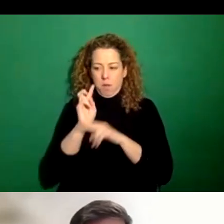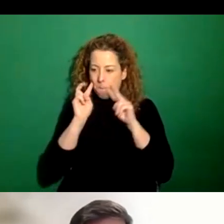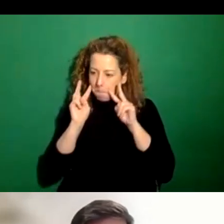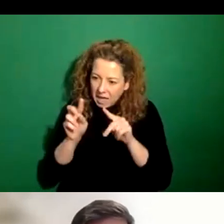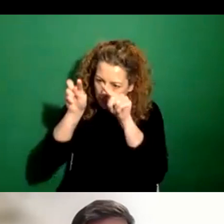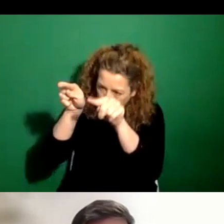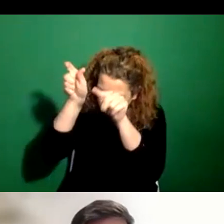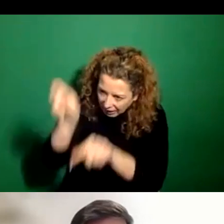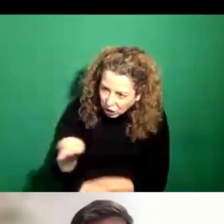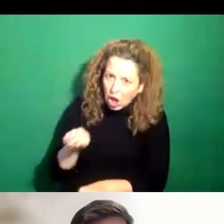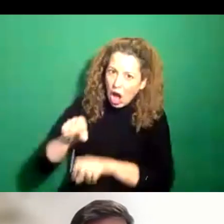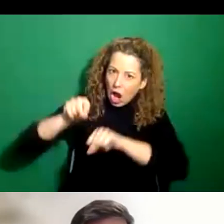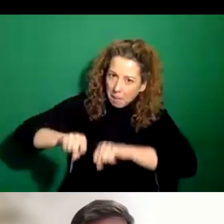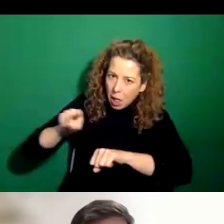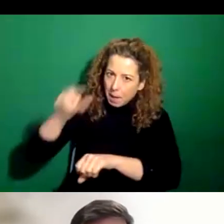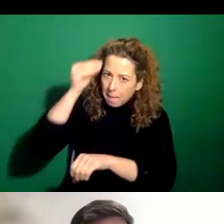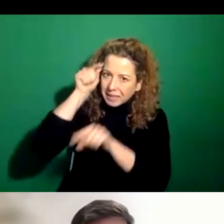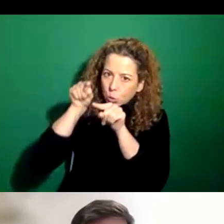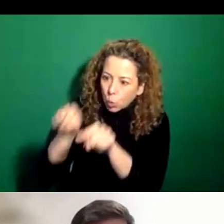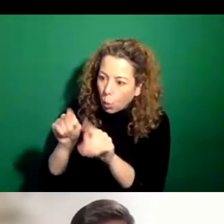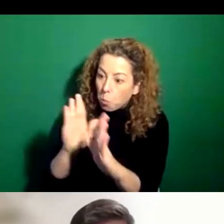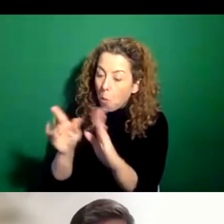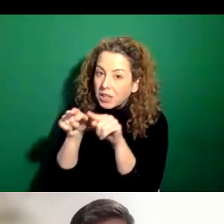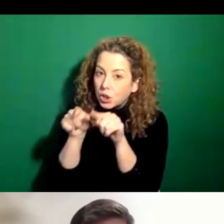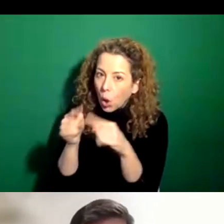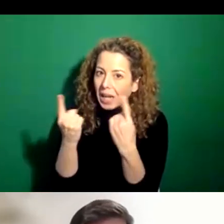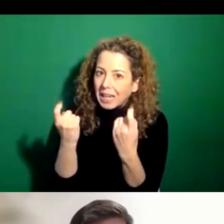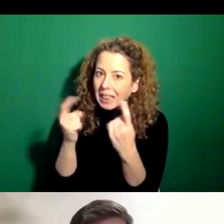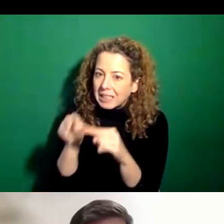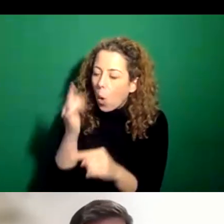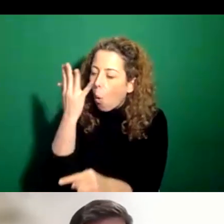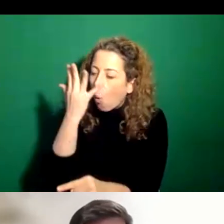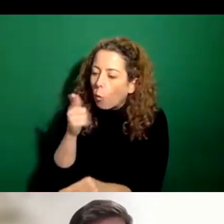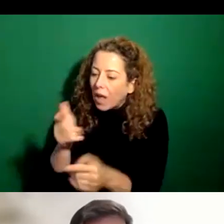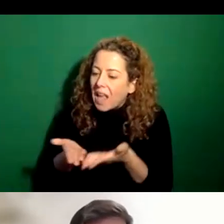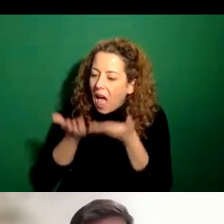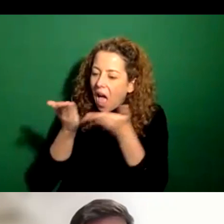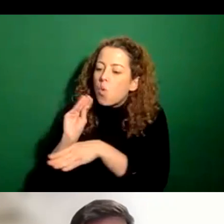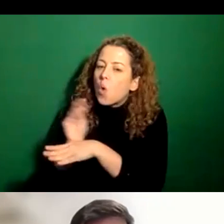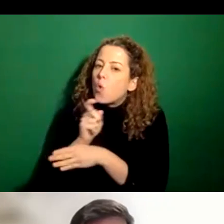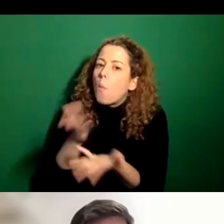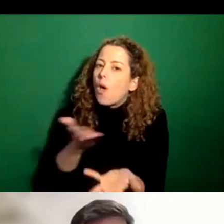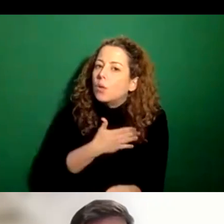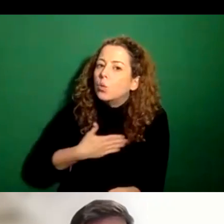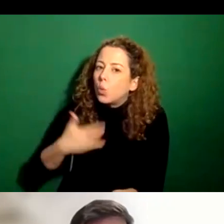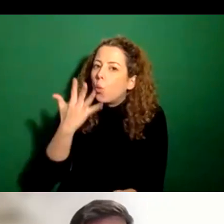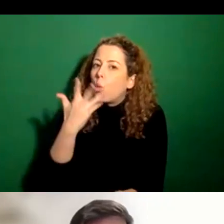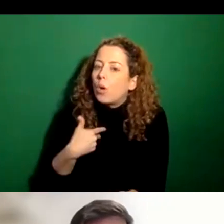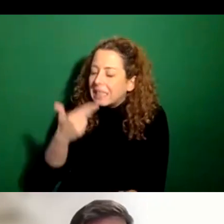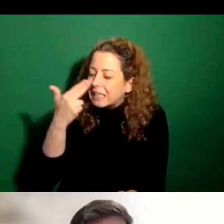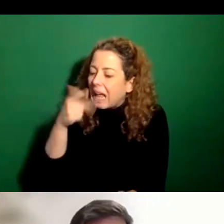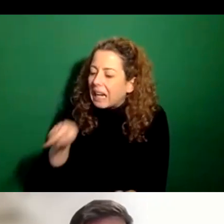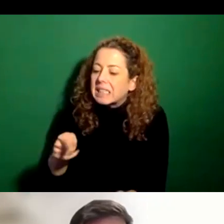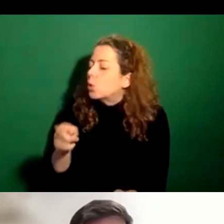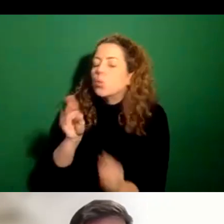persona mayor y pensar en ese momento cómo le gustaría que le cuidaran o que le hicieran o que